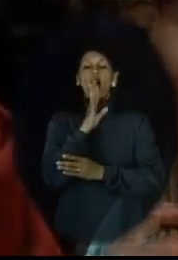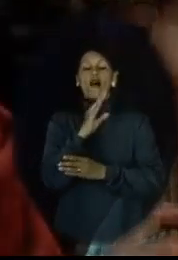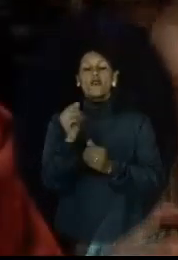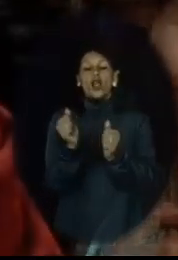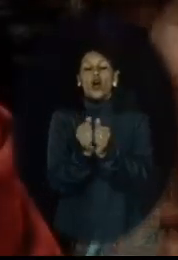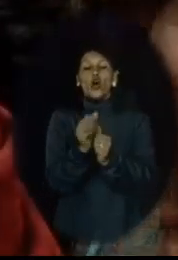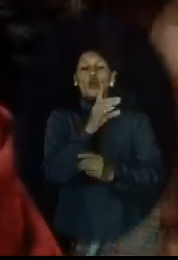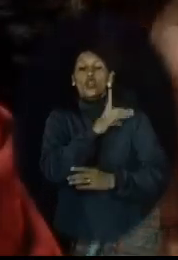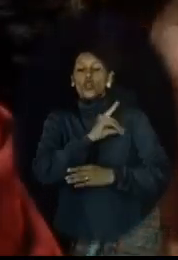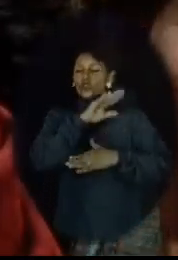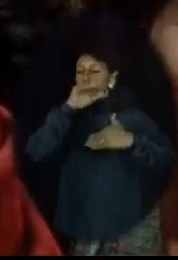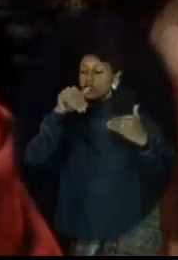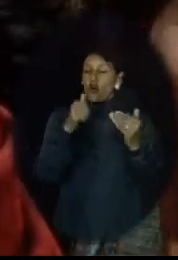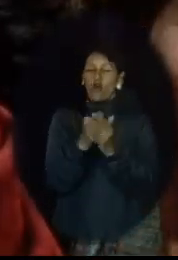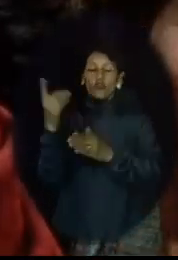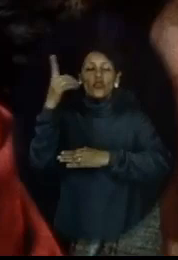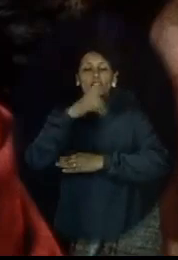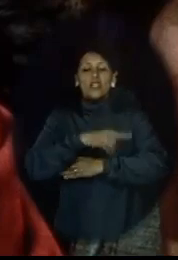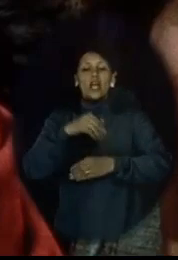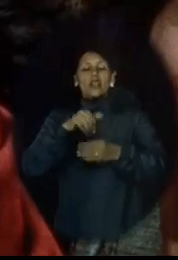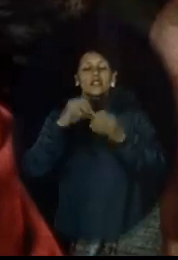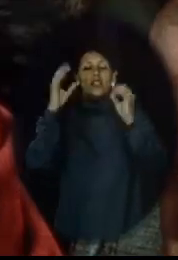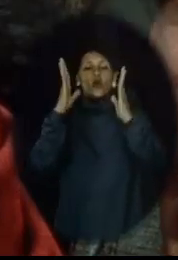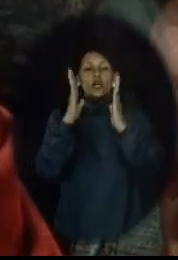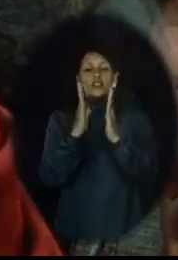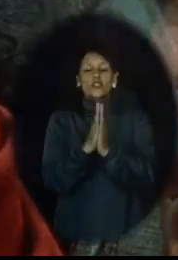Él todos los días en oración.